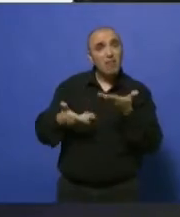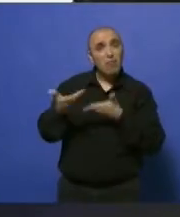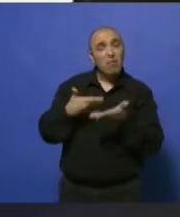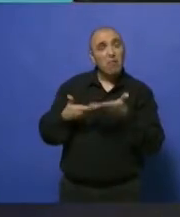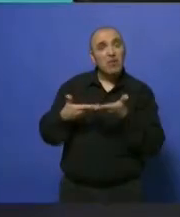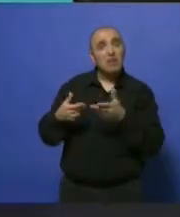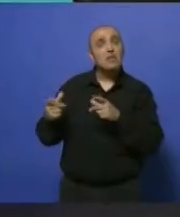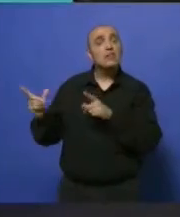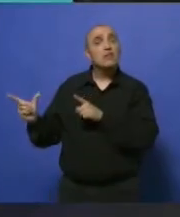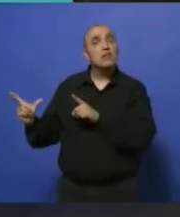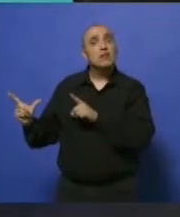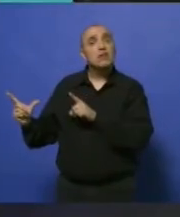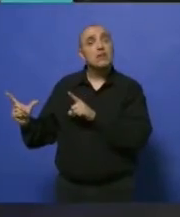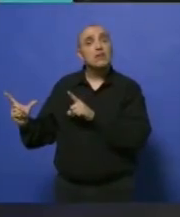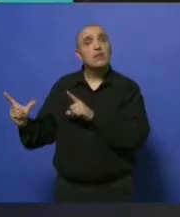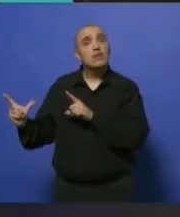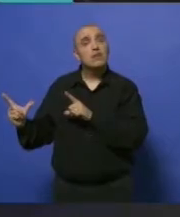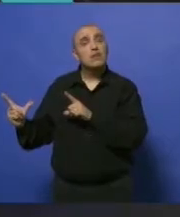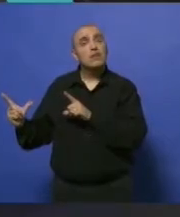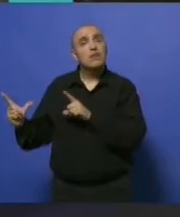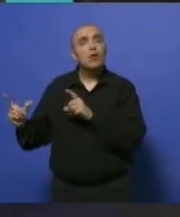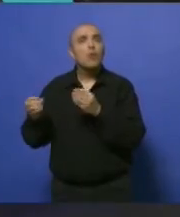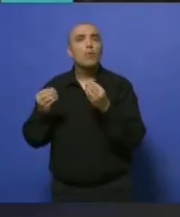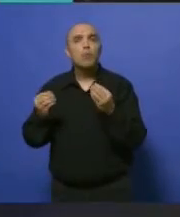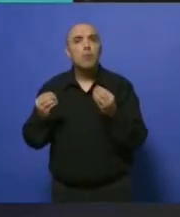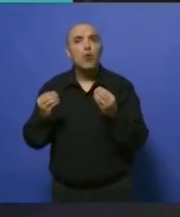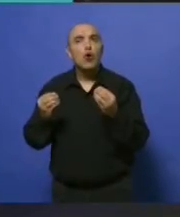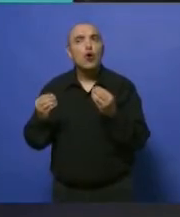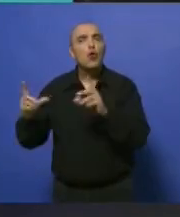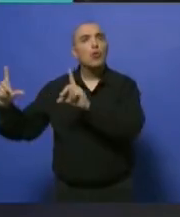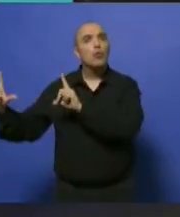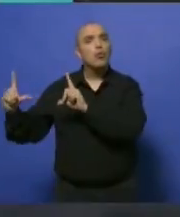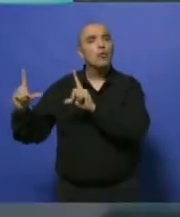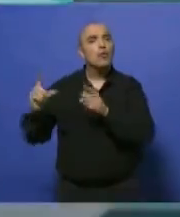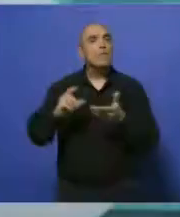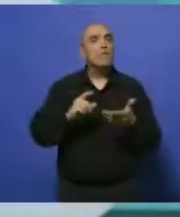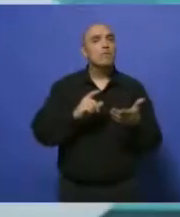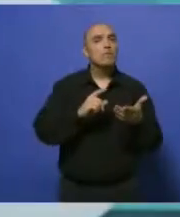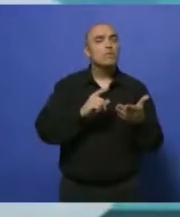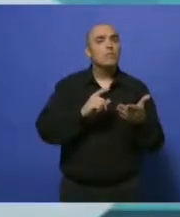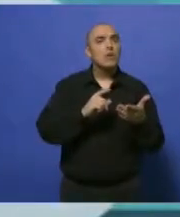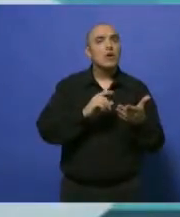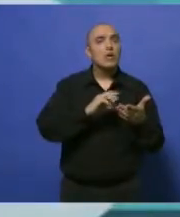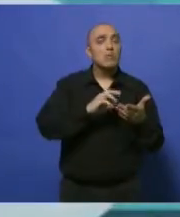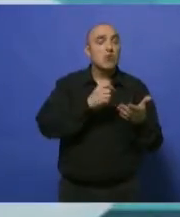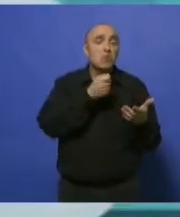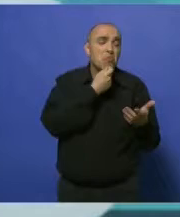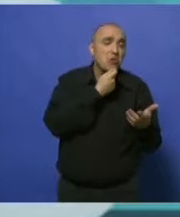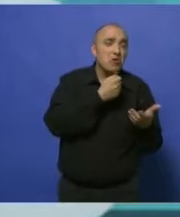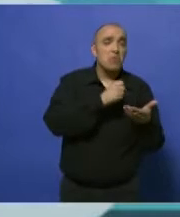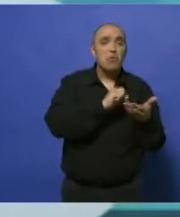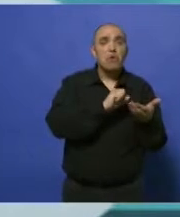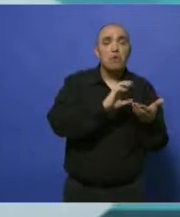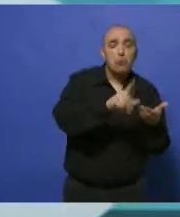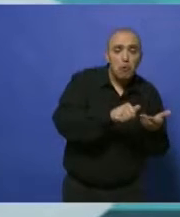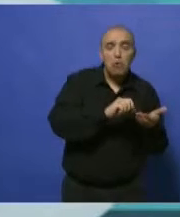caso la posibilidad de tener datos o bloquear el teléfono en el caso de que uno lo extravía o lo roba inclusive. Vemos allí algunos datos más